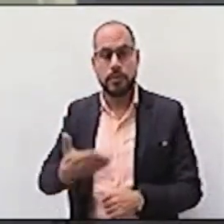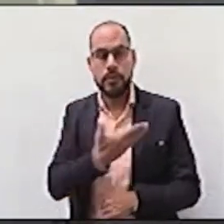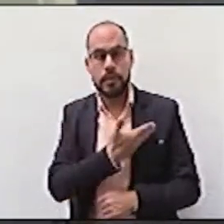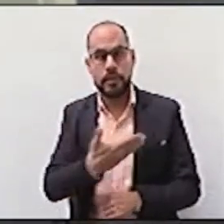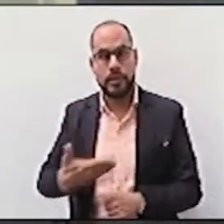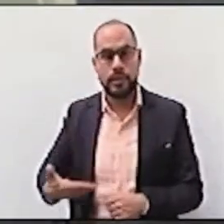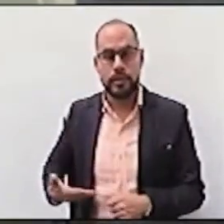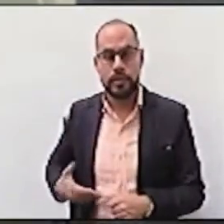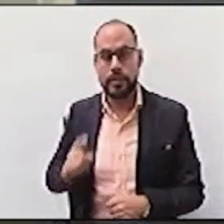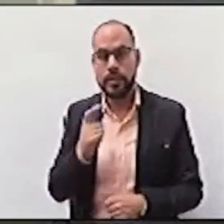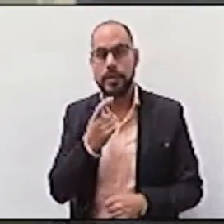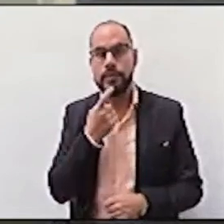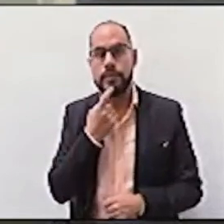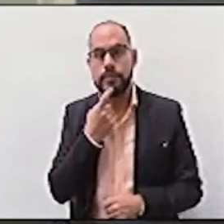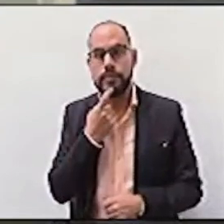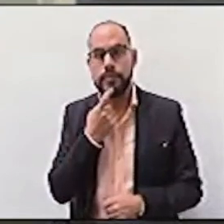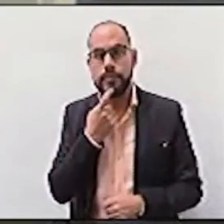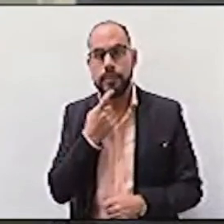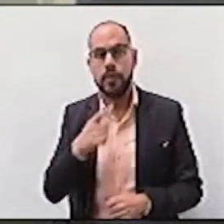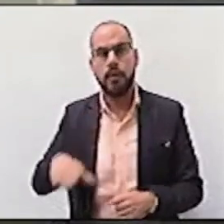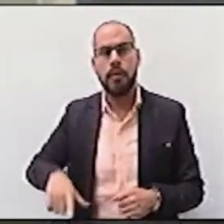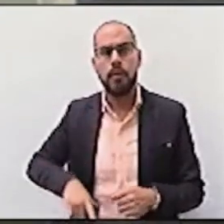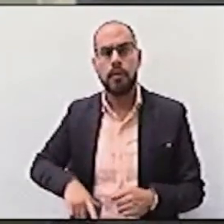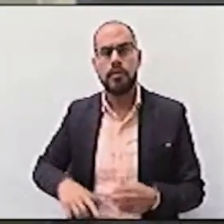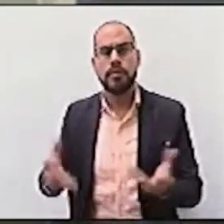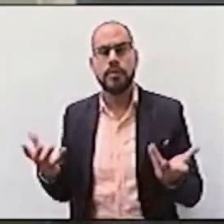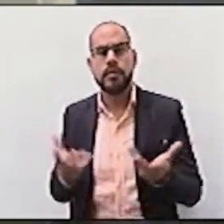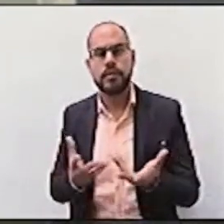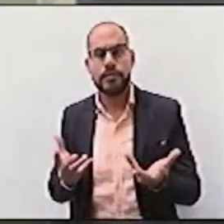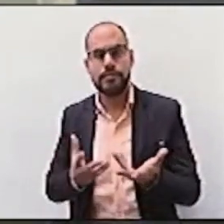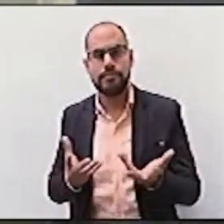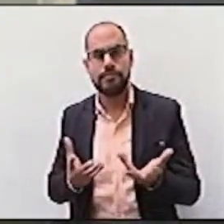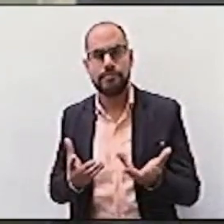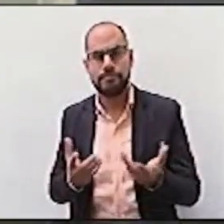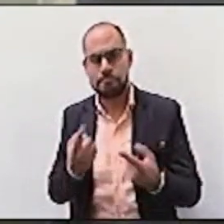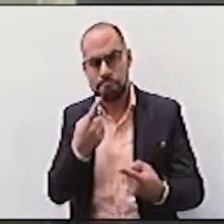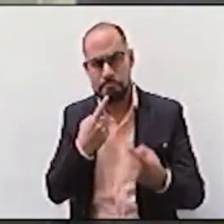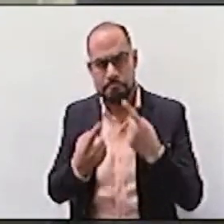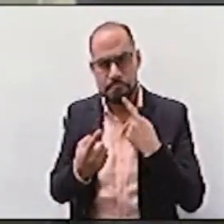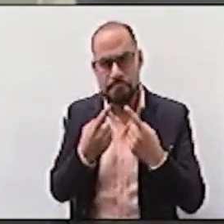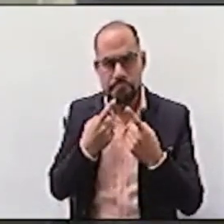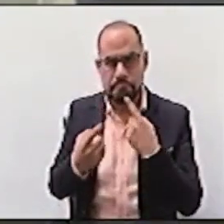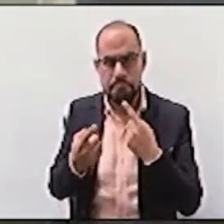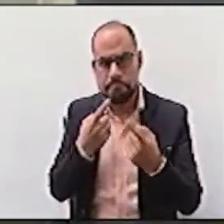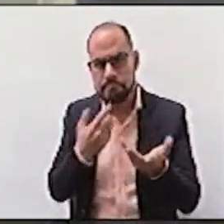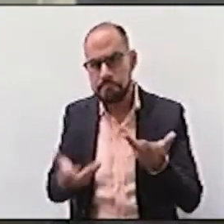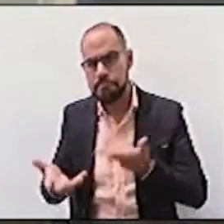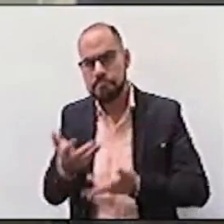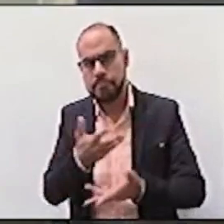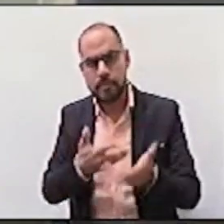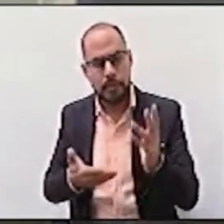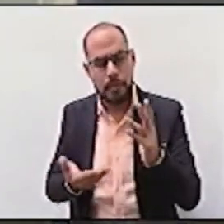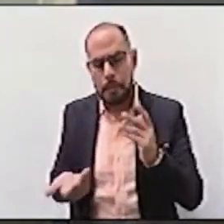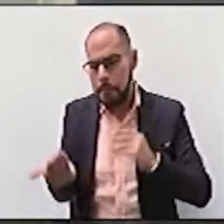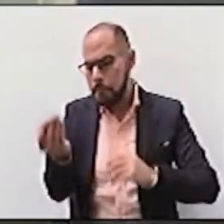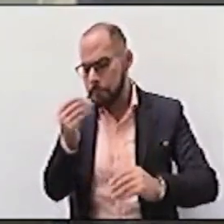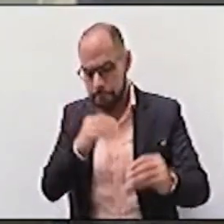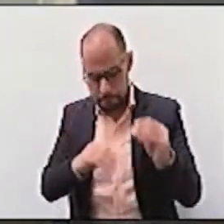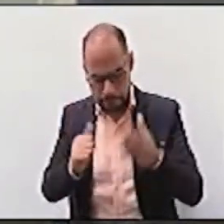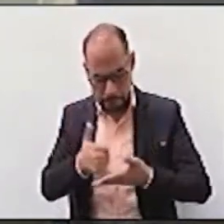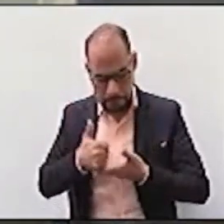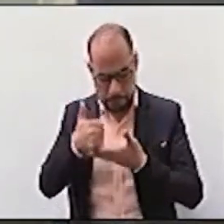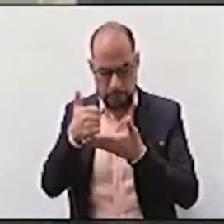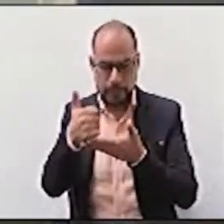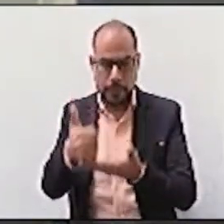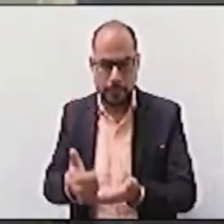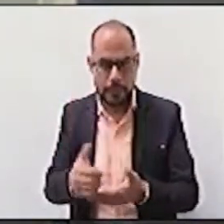López Obrador es un gobierno que dialoga, que construye, y